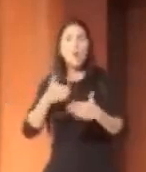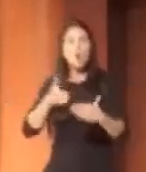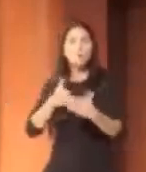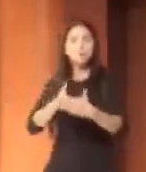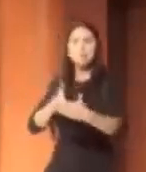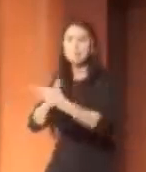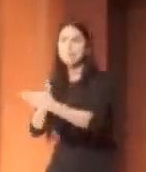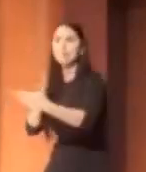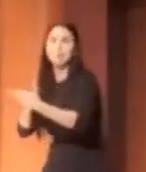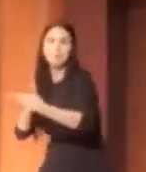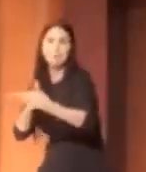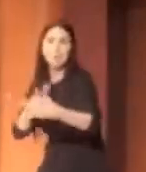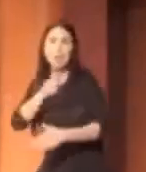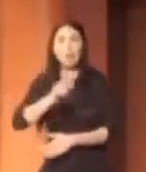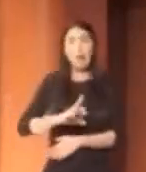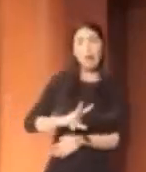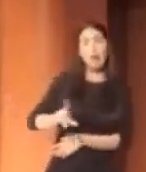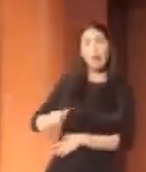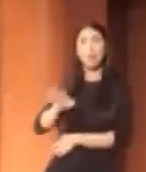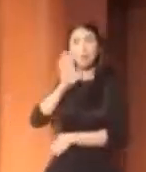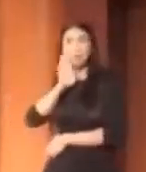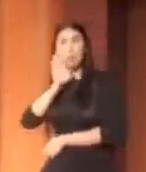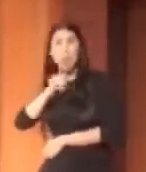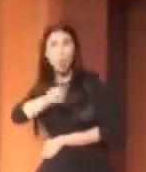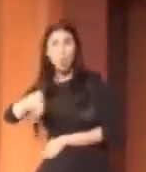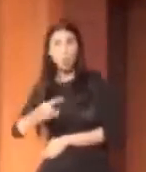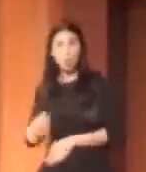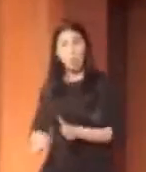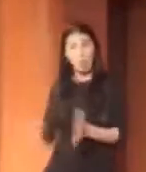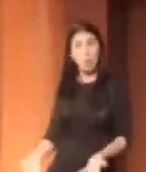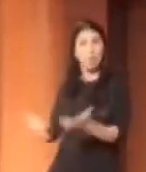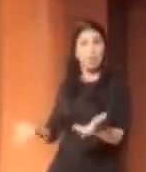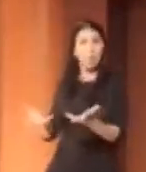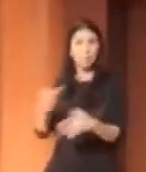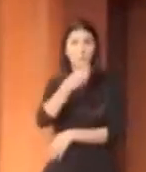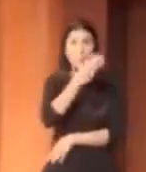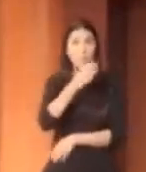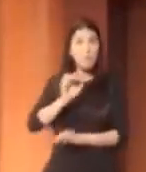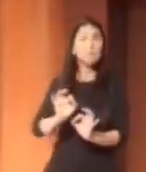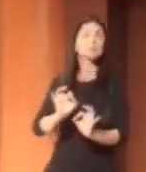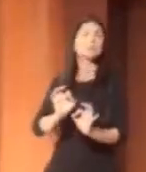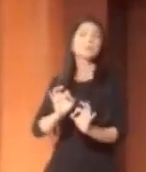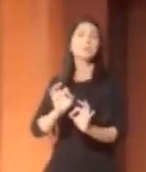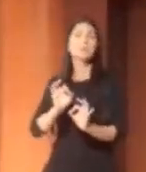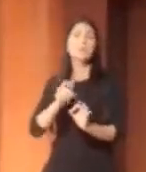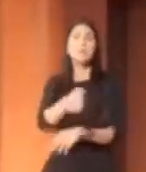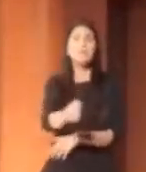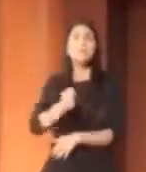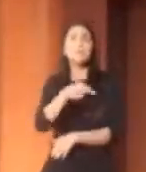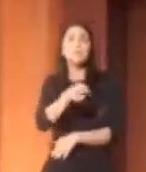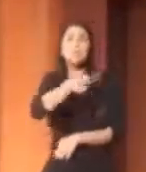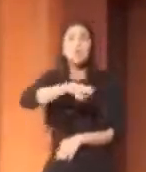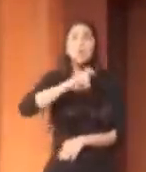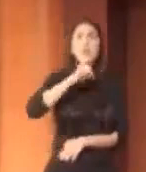gobierno, para proteger a sus corruptos, compañeros y compañeras. Ese es el Partido Popular. ¿Y cómo se frena a un